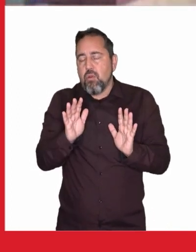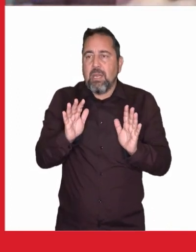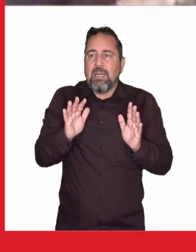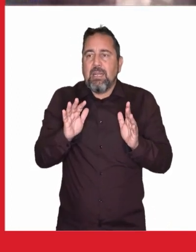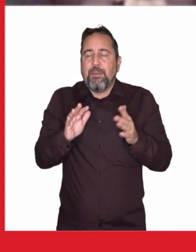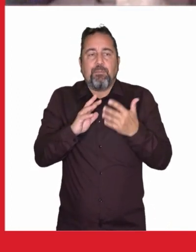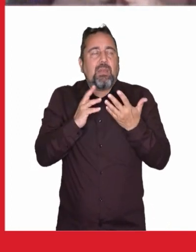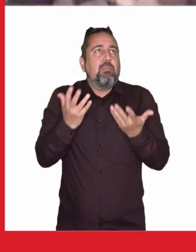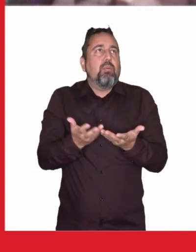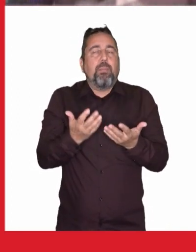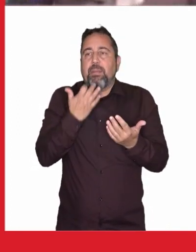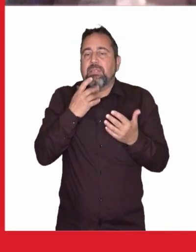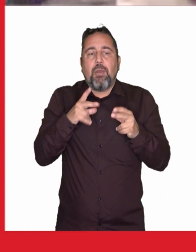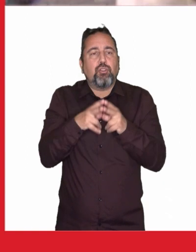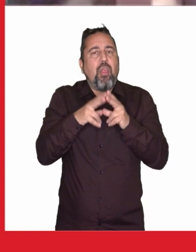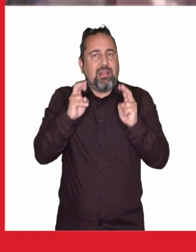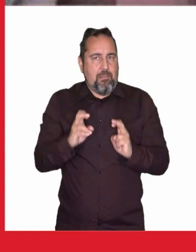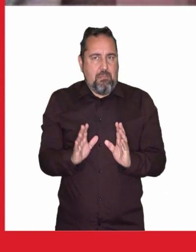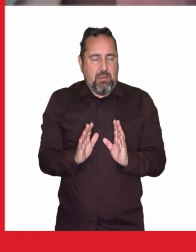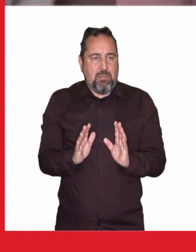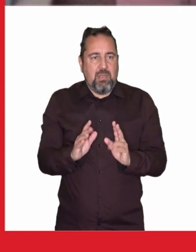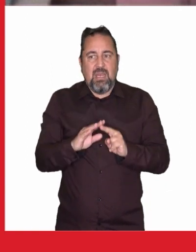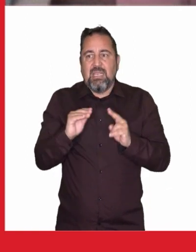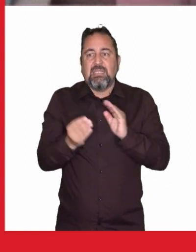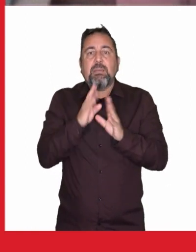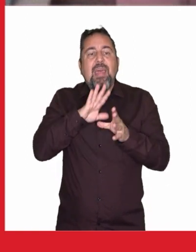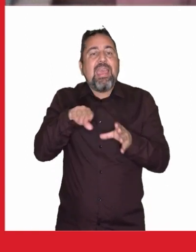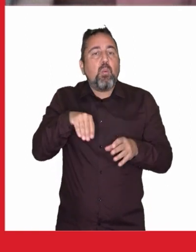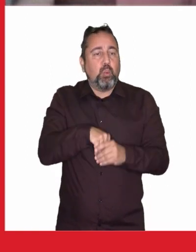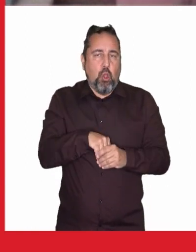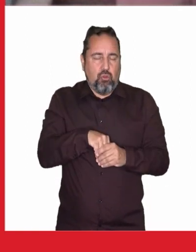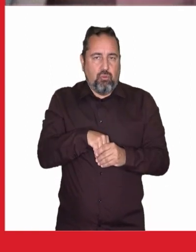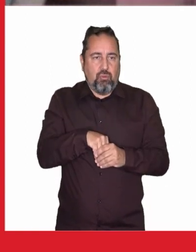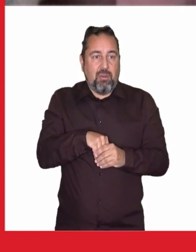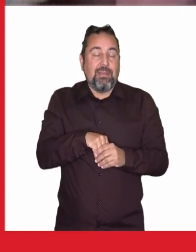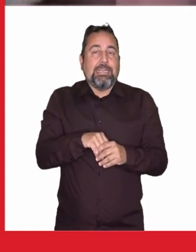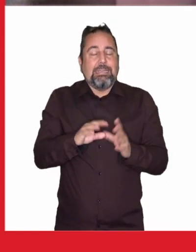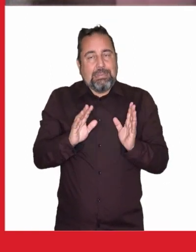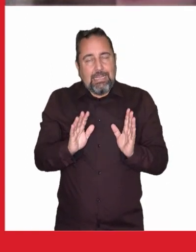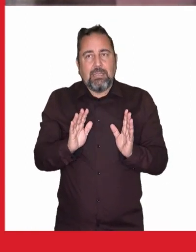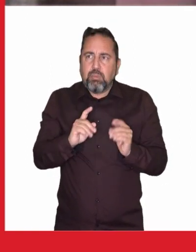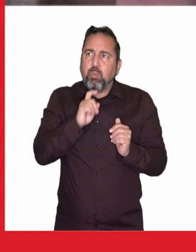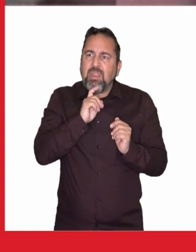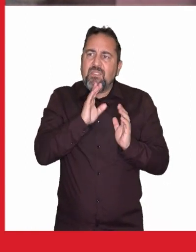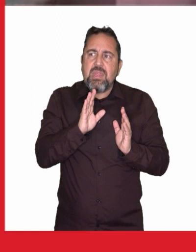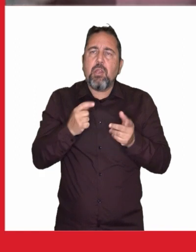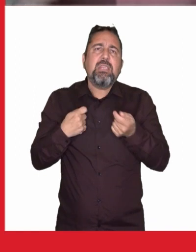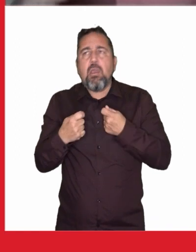¿Sí? Porque a lo mejor, por ejemplo, en el mundo de lo social, en el mundo del emprendimiento